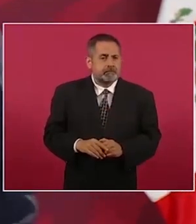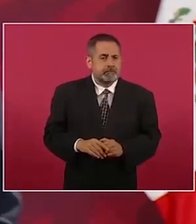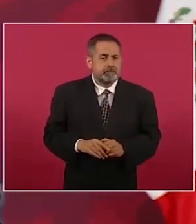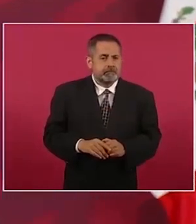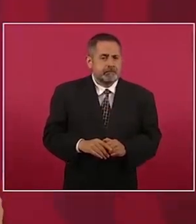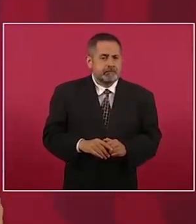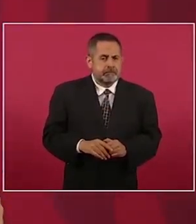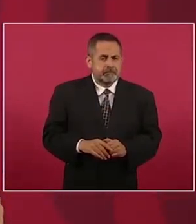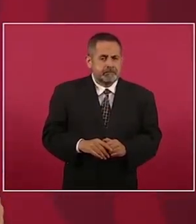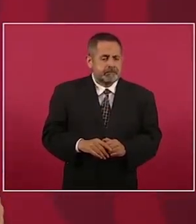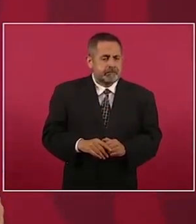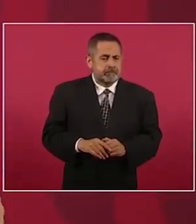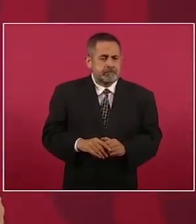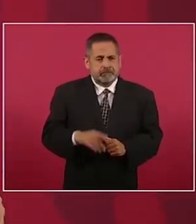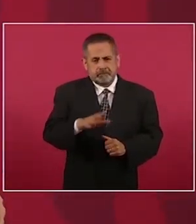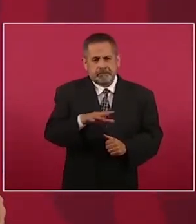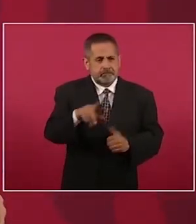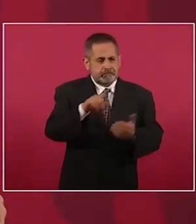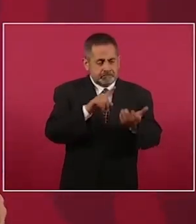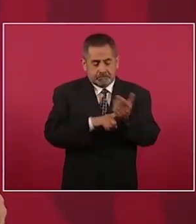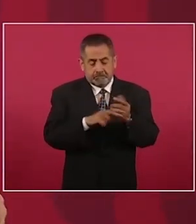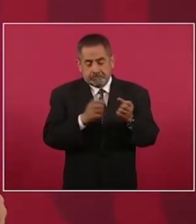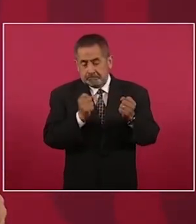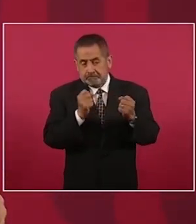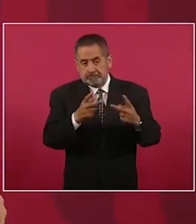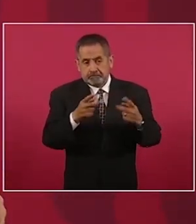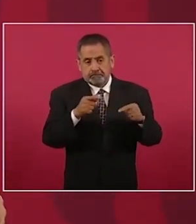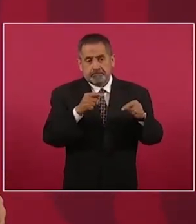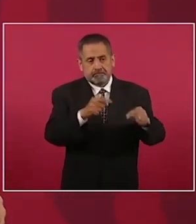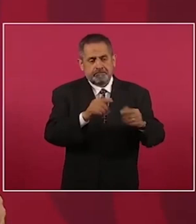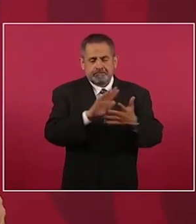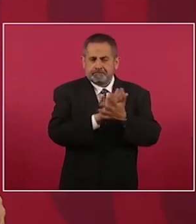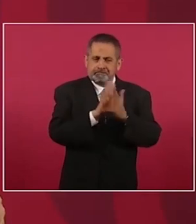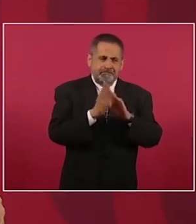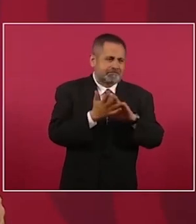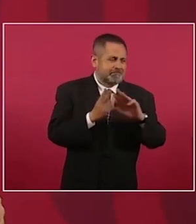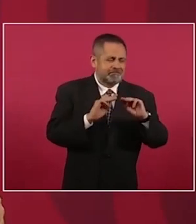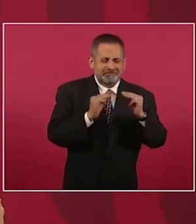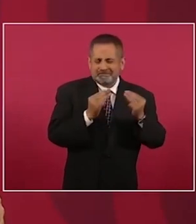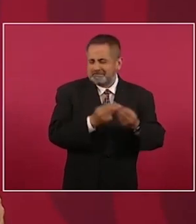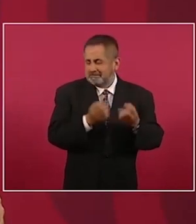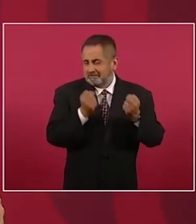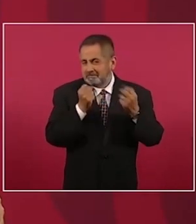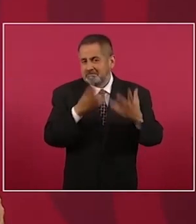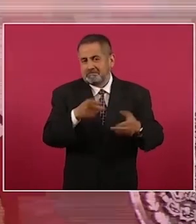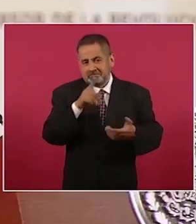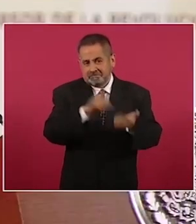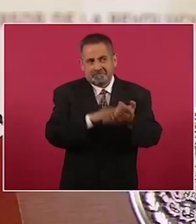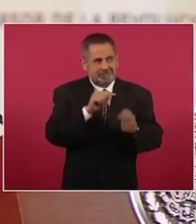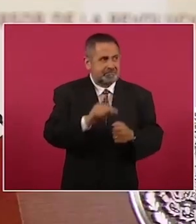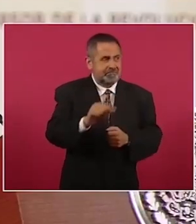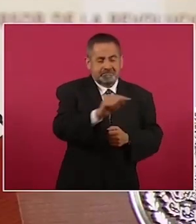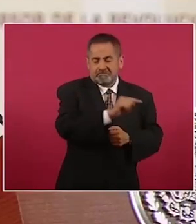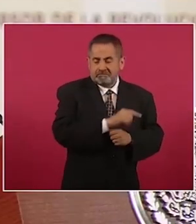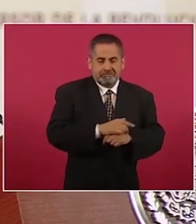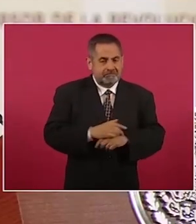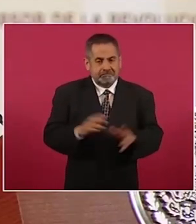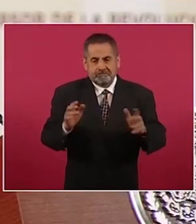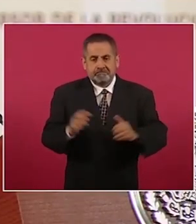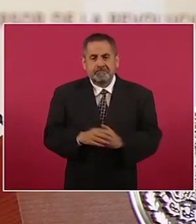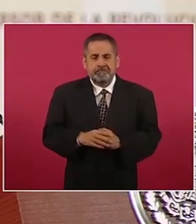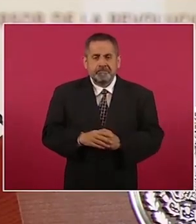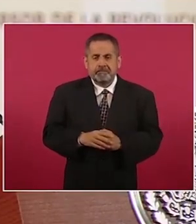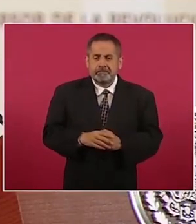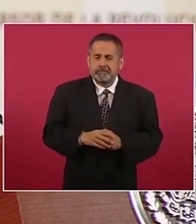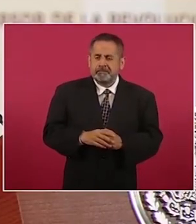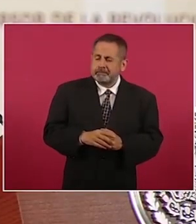de bastante presencia de la delincuencia organizada parece que se